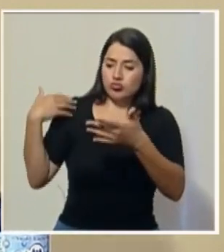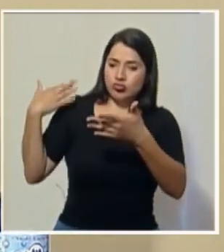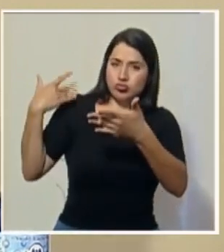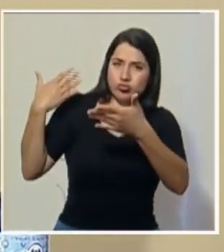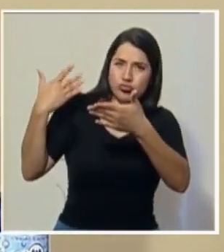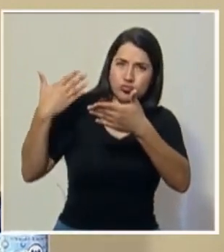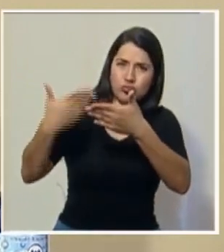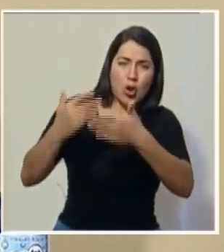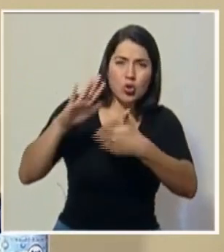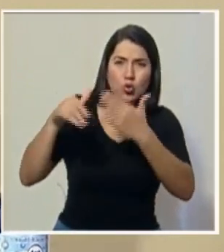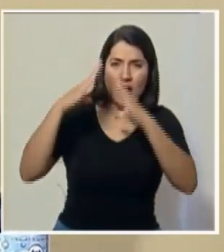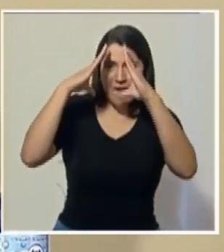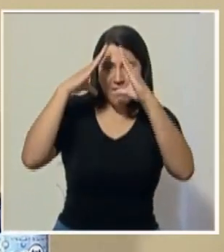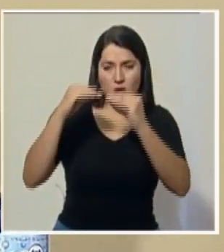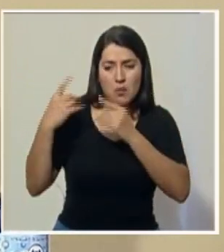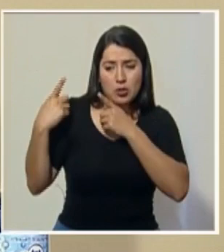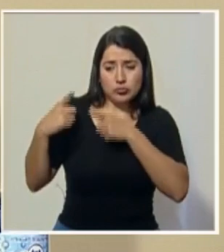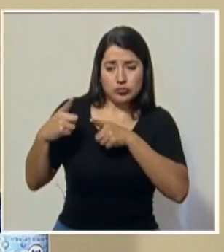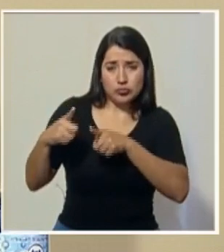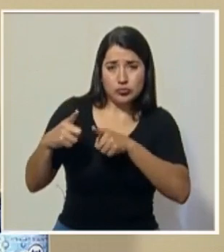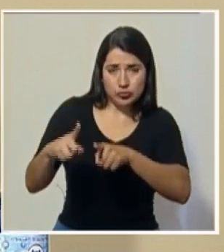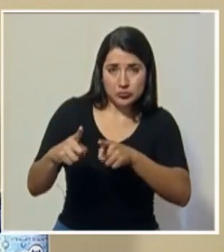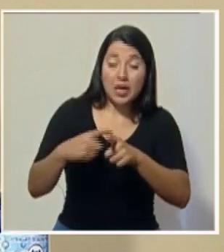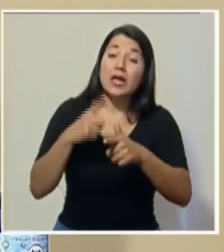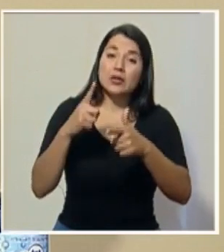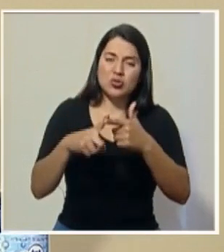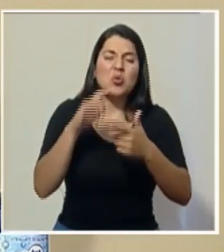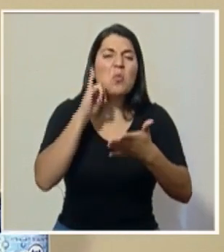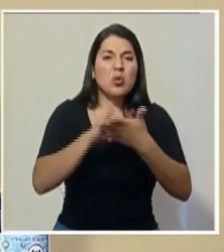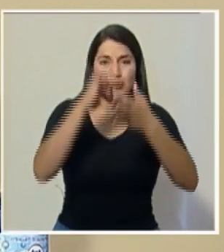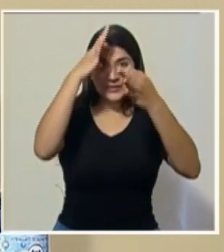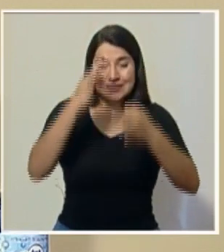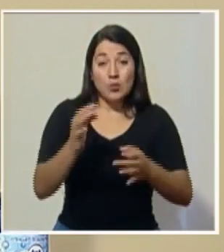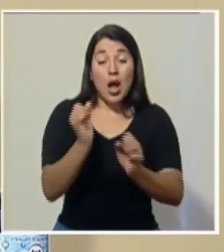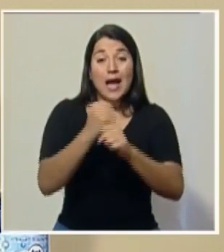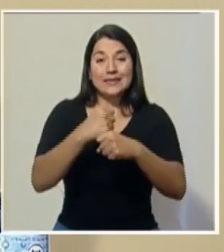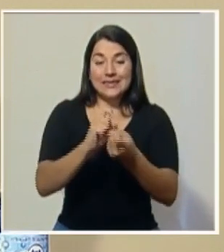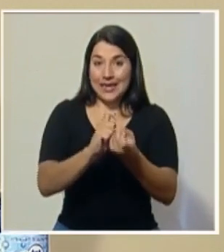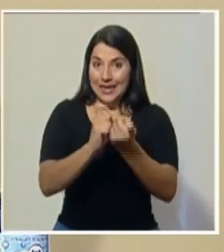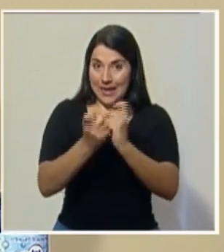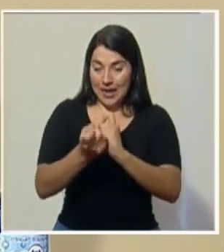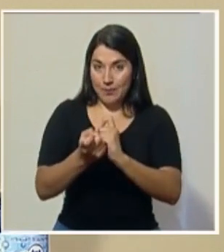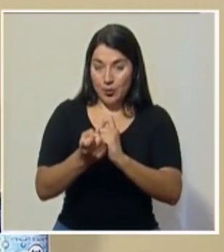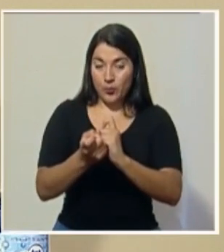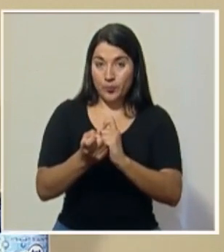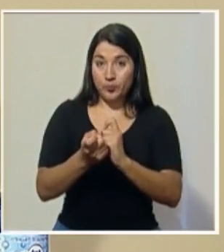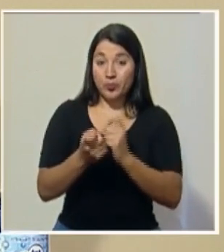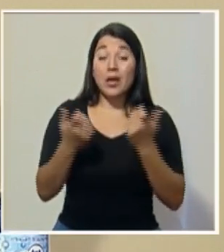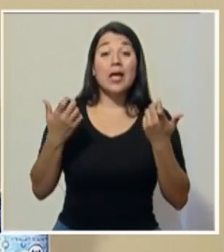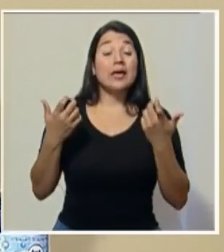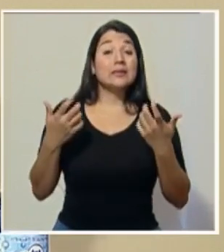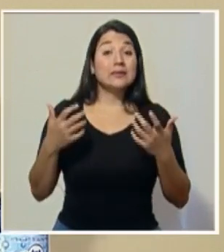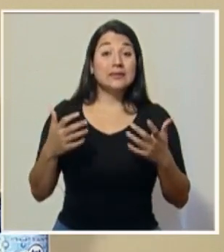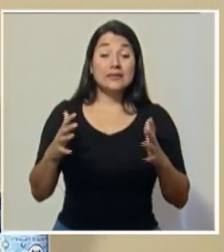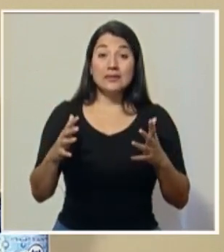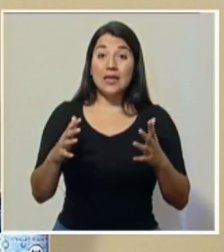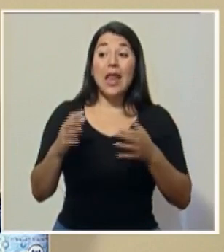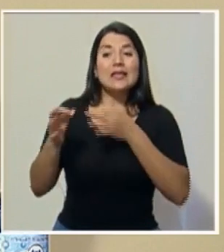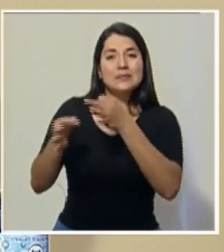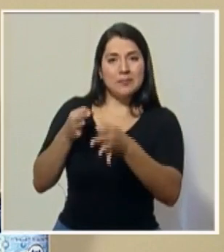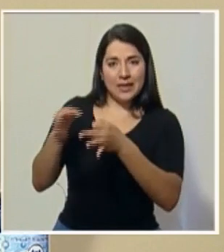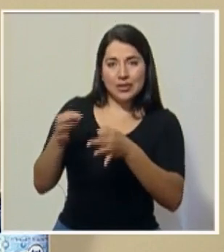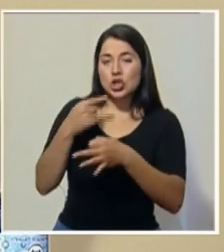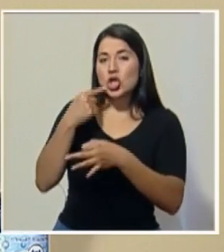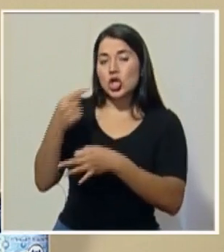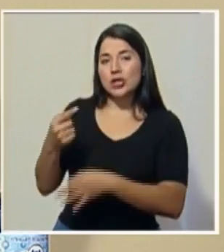previos, es que se está anunciando este cambio, que pues ya, como indicaba, el detalle lo va a